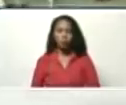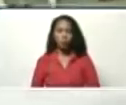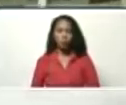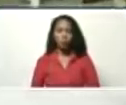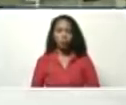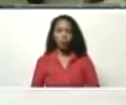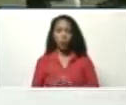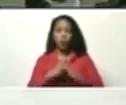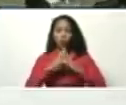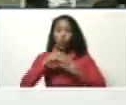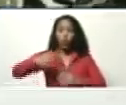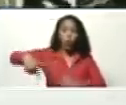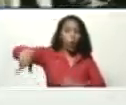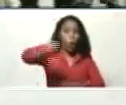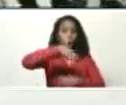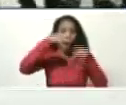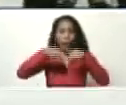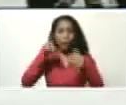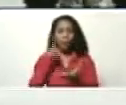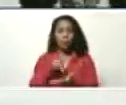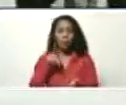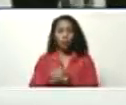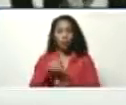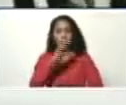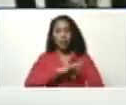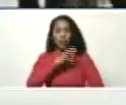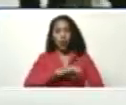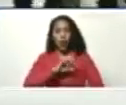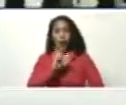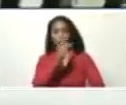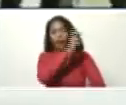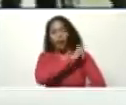Todos los aquí presentes, señores generales, almirantes,